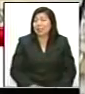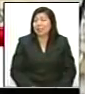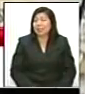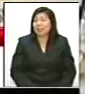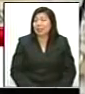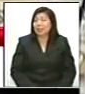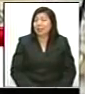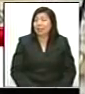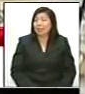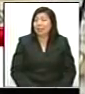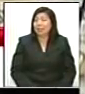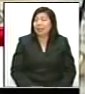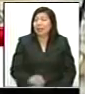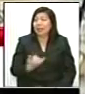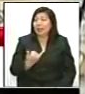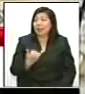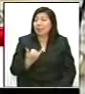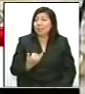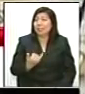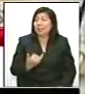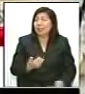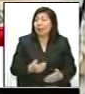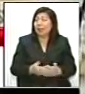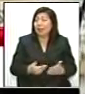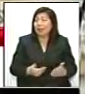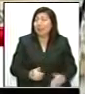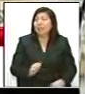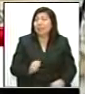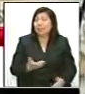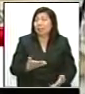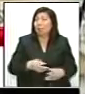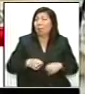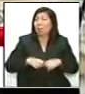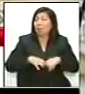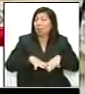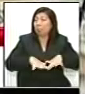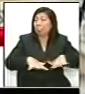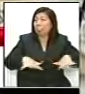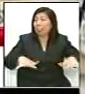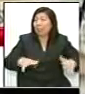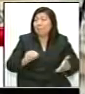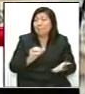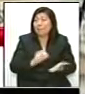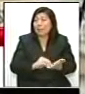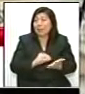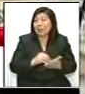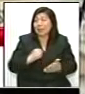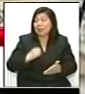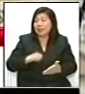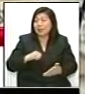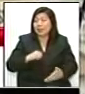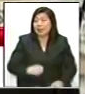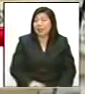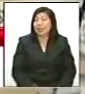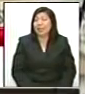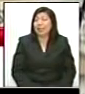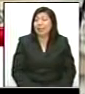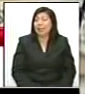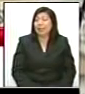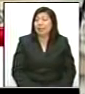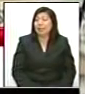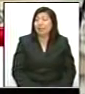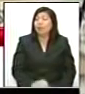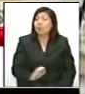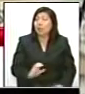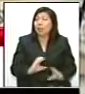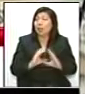cortar esta situación antes de que exista ese desplazamiento. Y aún más, nuestros alcaldes necesitan de su